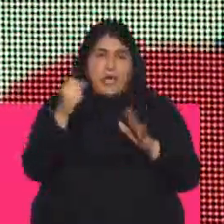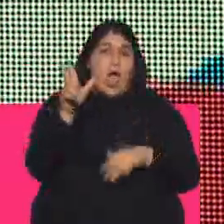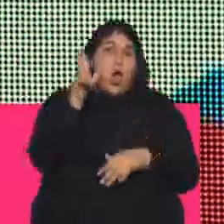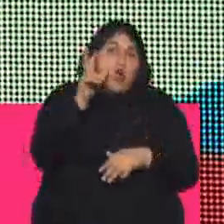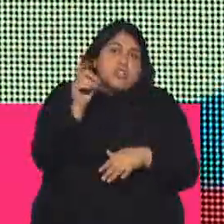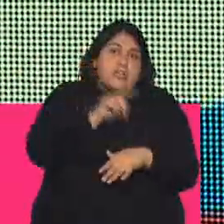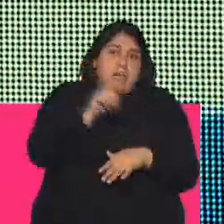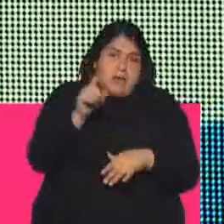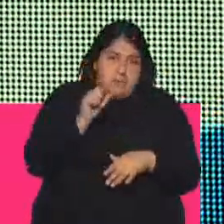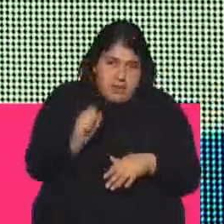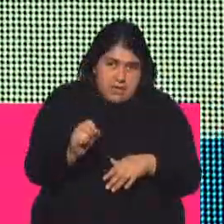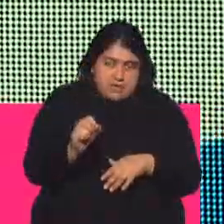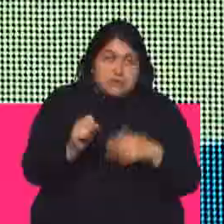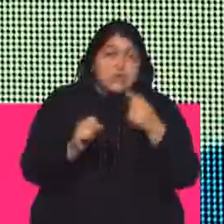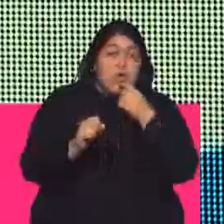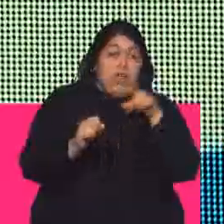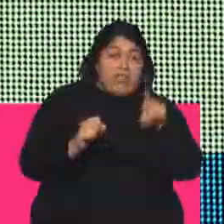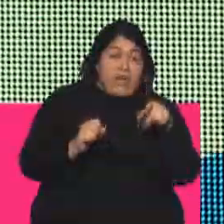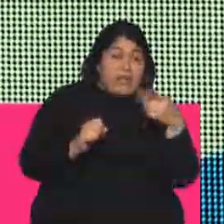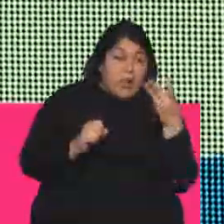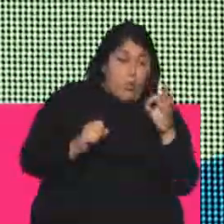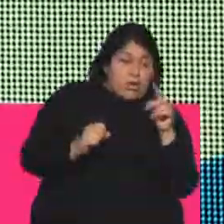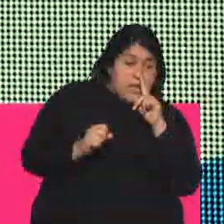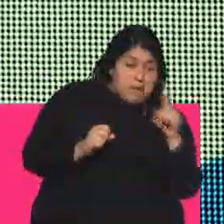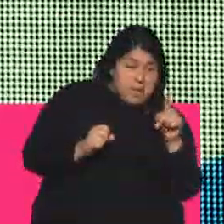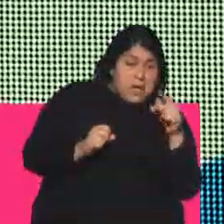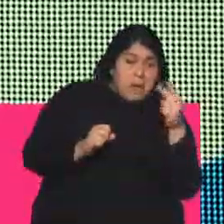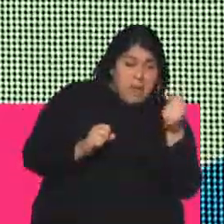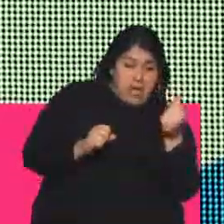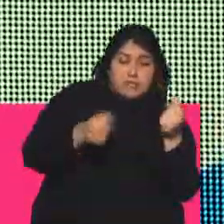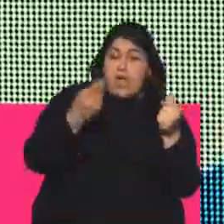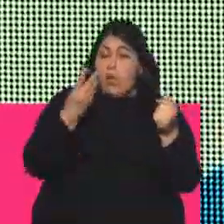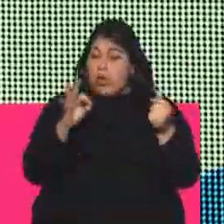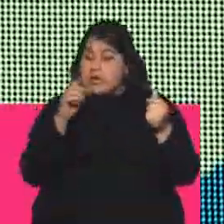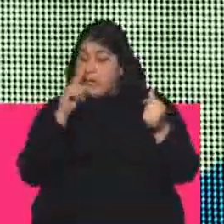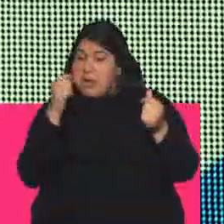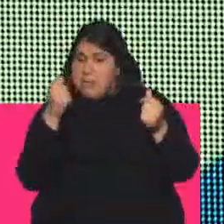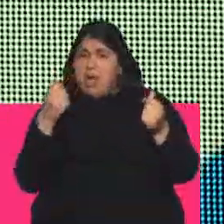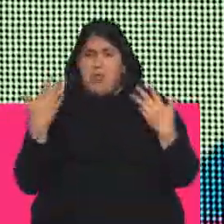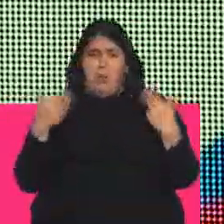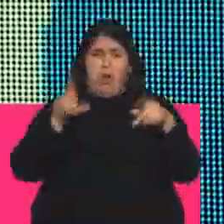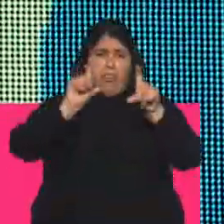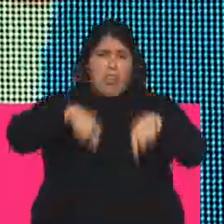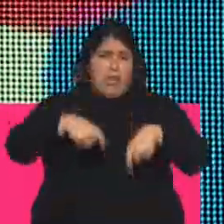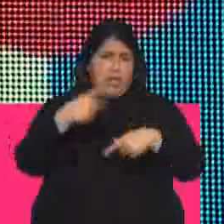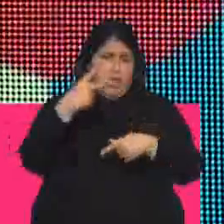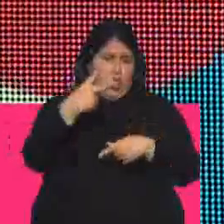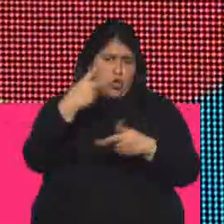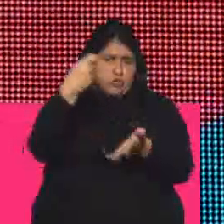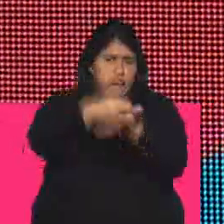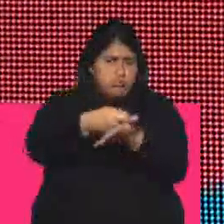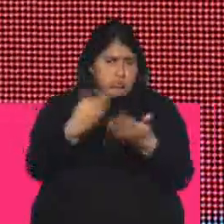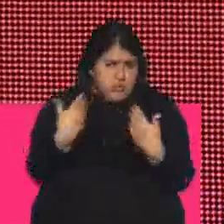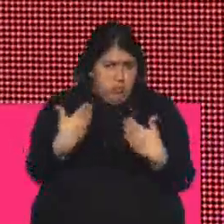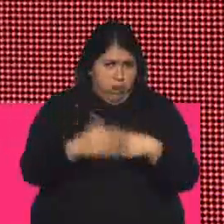lucas. Bueno, en esta por ahí tengo 40 lucas de cupo, para en esta tengo otros 40. Entonces, usás las dos tarjetas. Bien. Sí. Se puede hacer un mix también